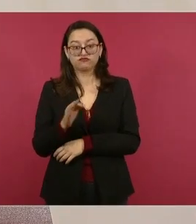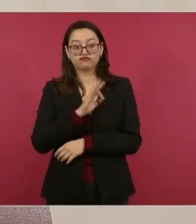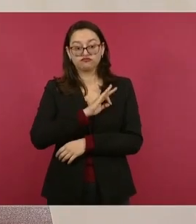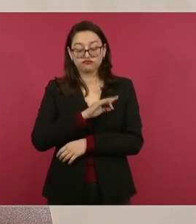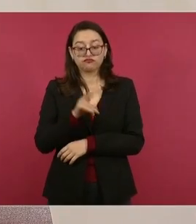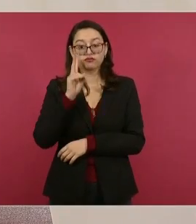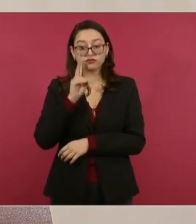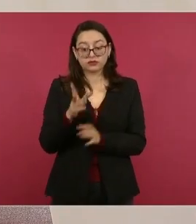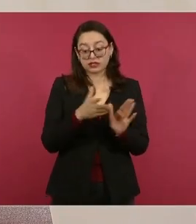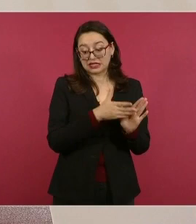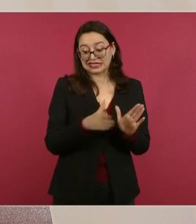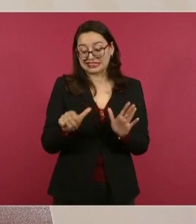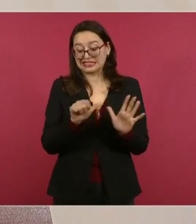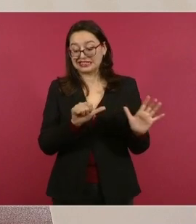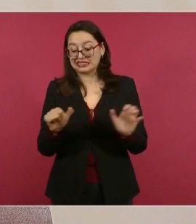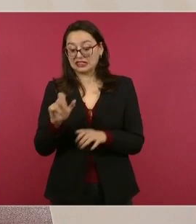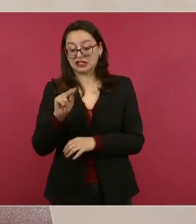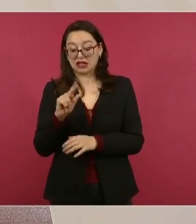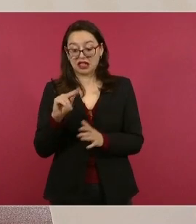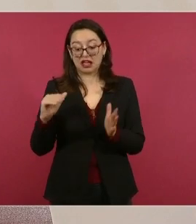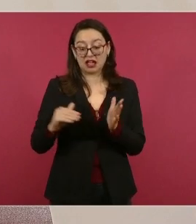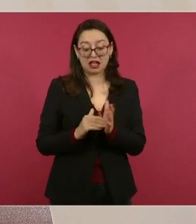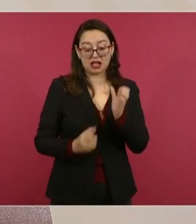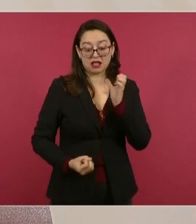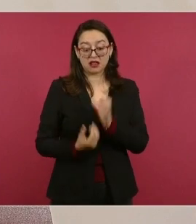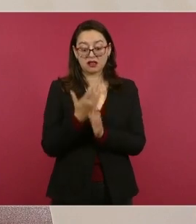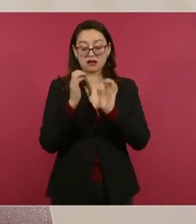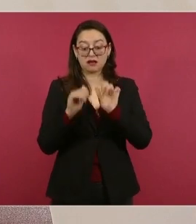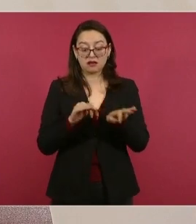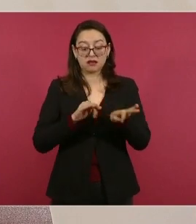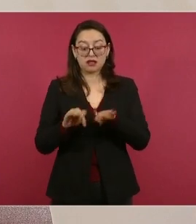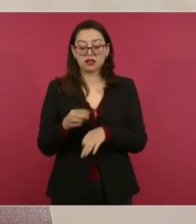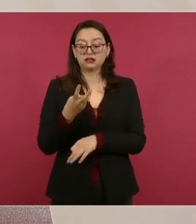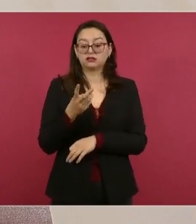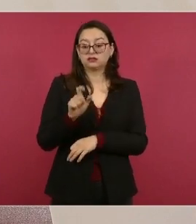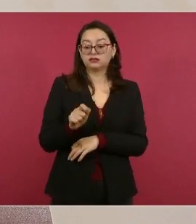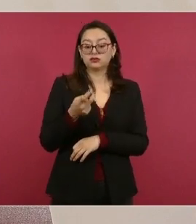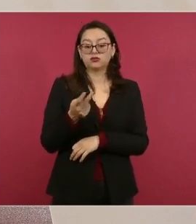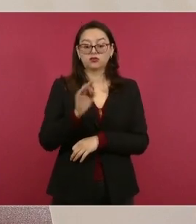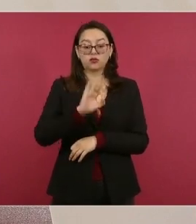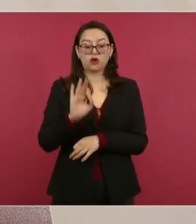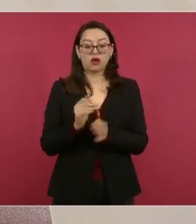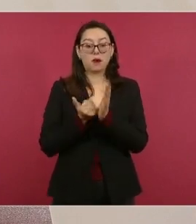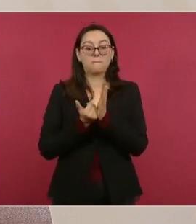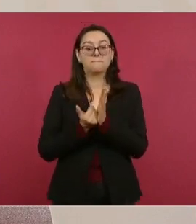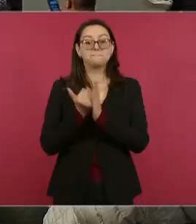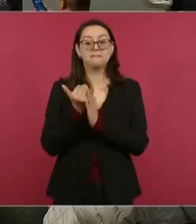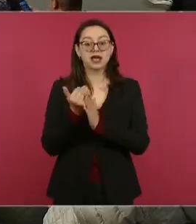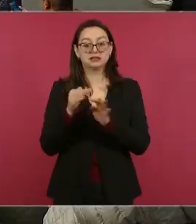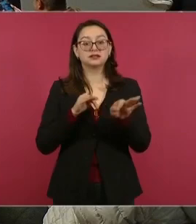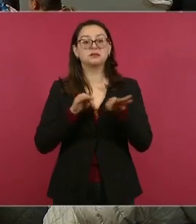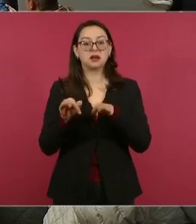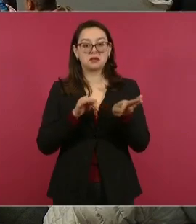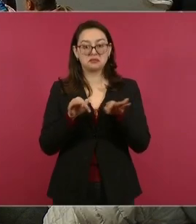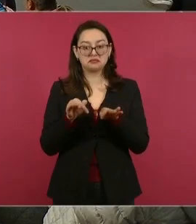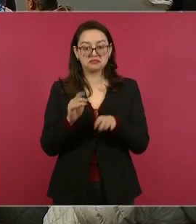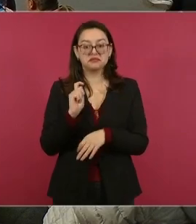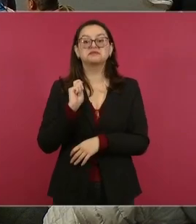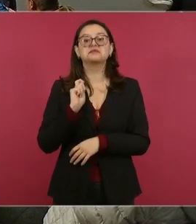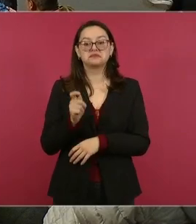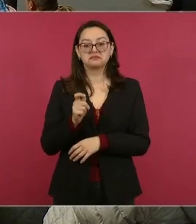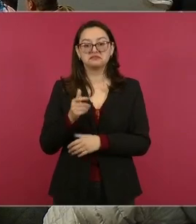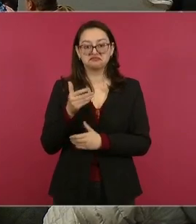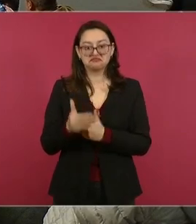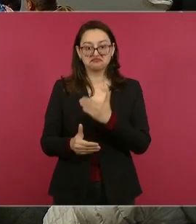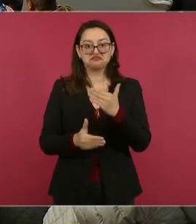685.364 empleos, lo que equivale a una tasa anual de 3.2%. O sea, vamos bien, estamos